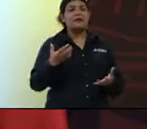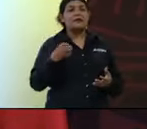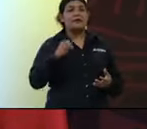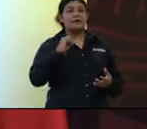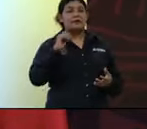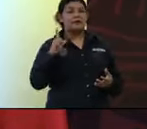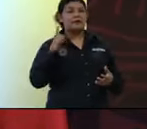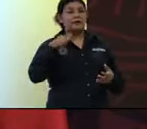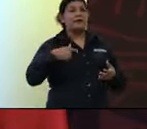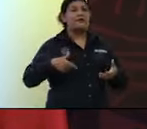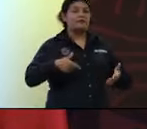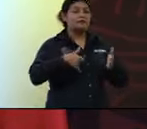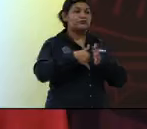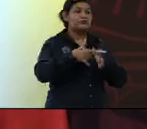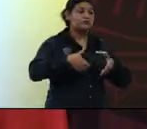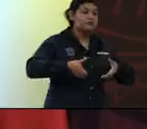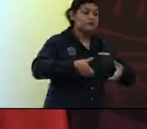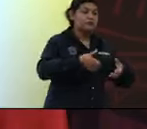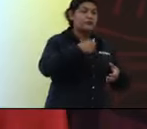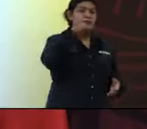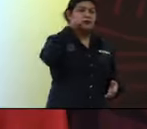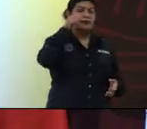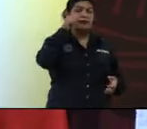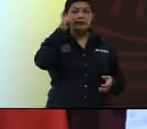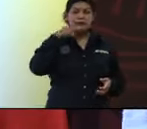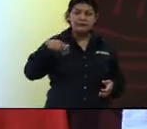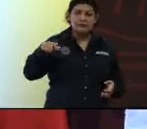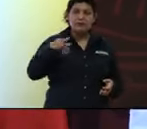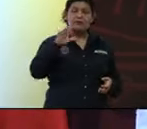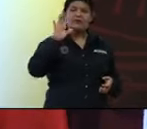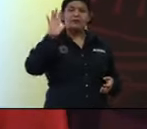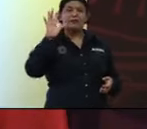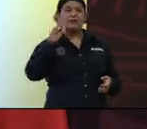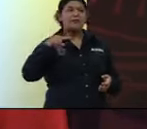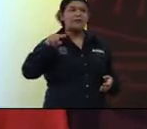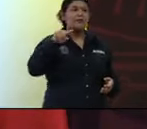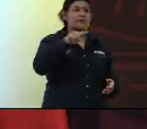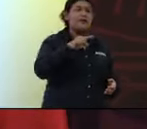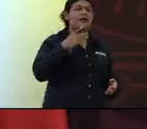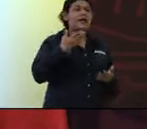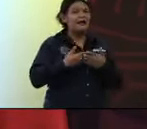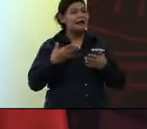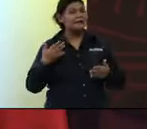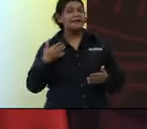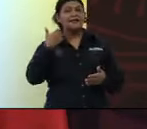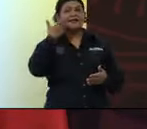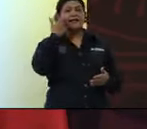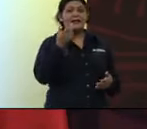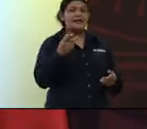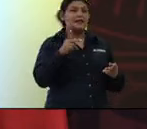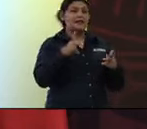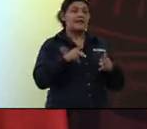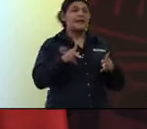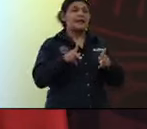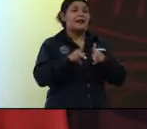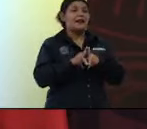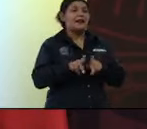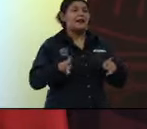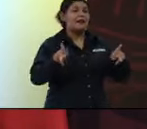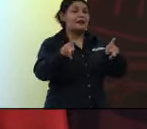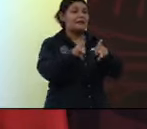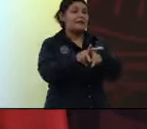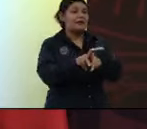una pavimentación, pero ayer que consultamos al pueblo nos dijeron que antes de la pavimentación lo que quieren es la plaza pública.